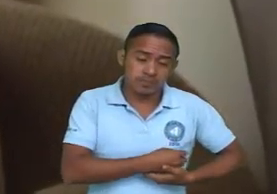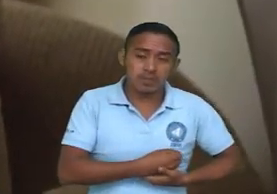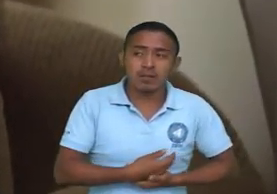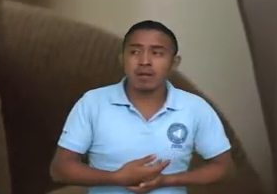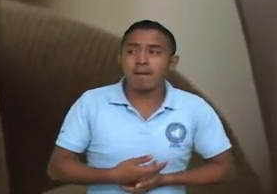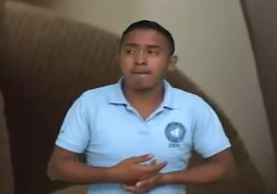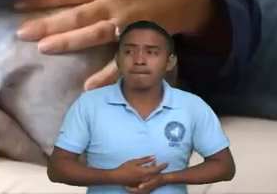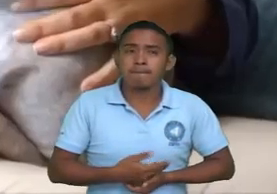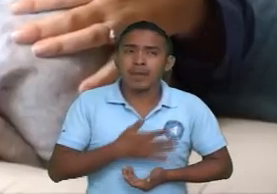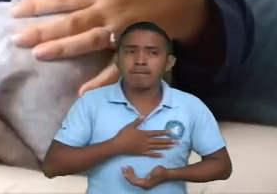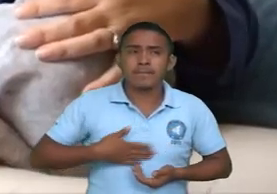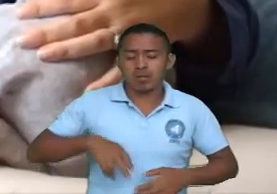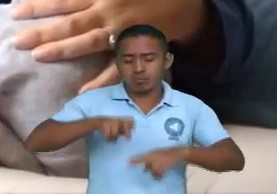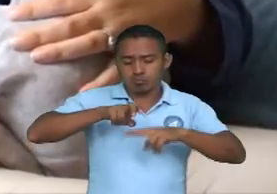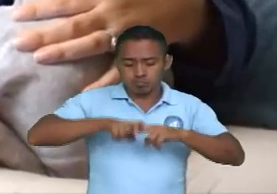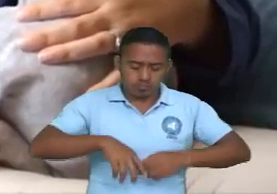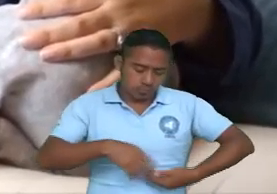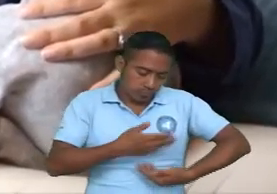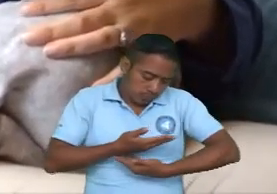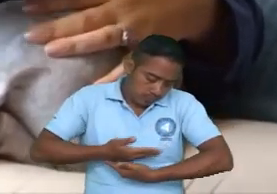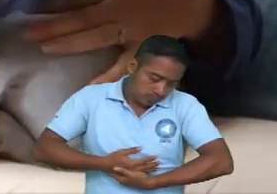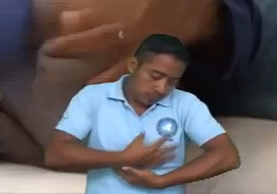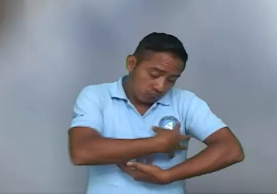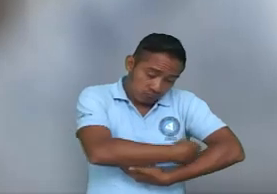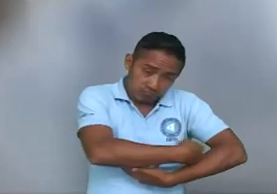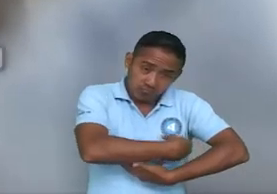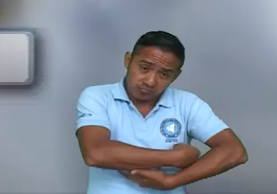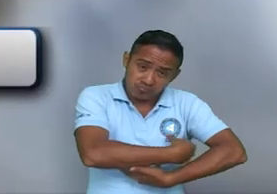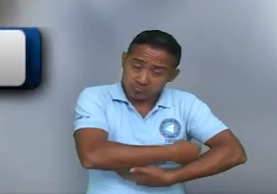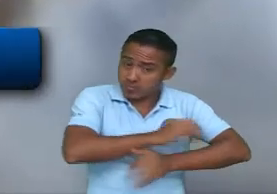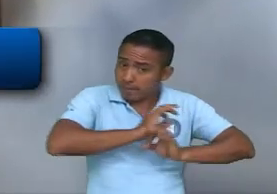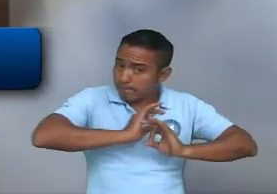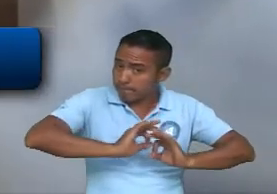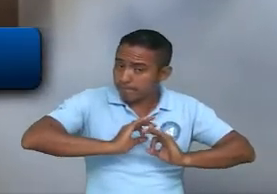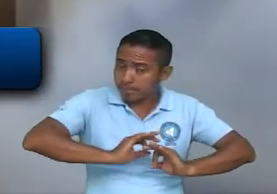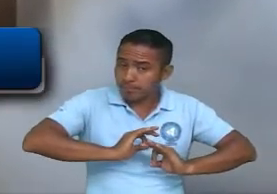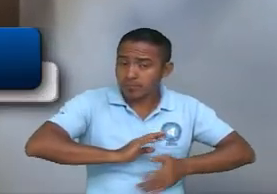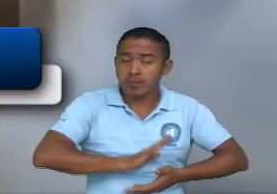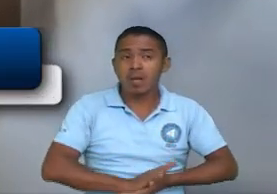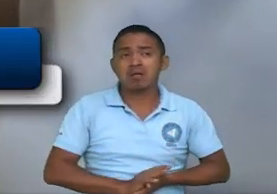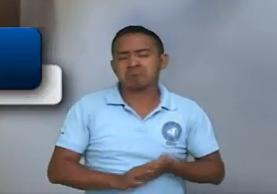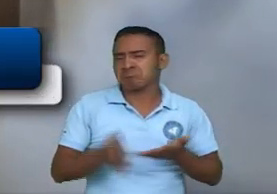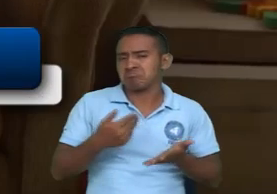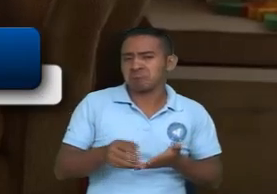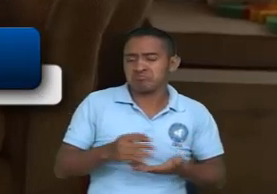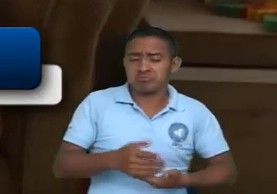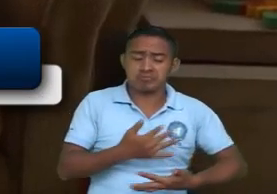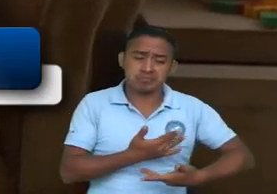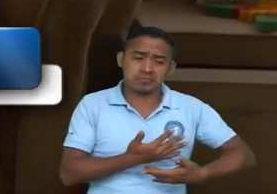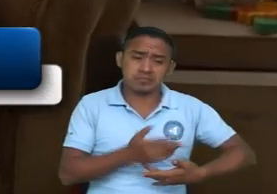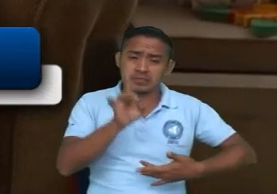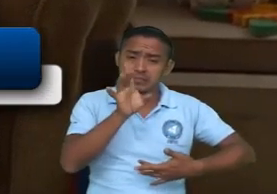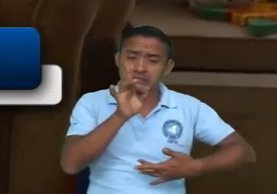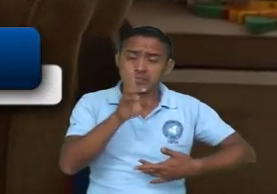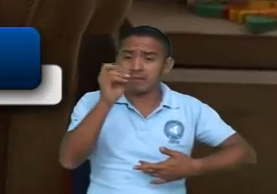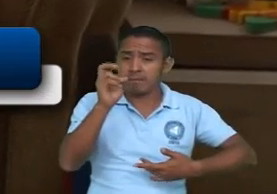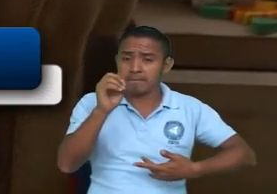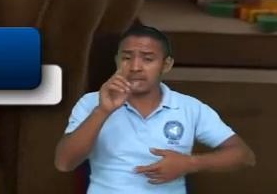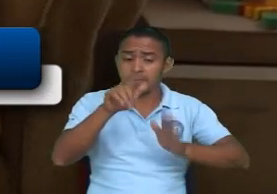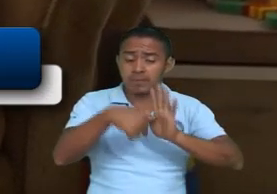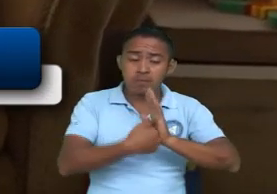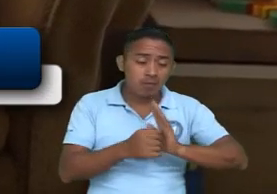los primeros meses las mamás están sumamente agotadas porque se tienen que despertar cada 2 horas o cada 3 horas, entonces lo que se recomienda es que si se